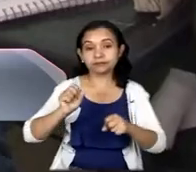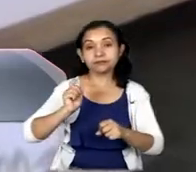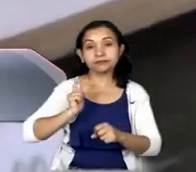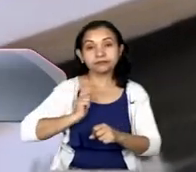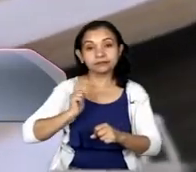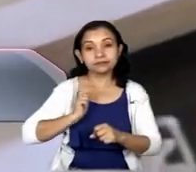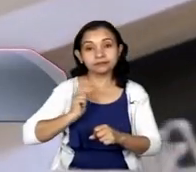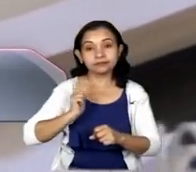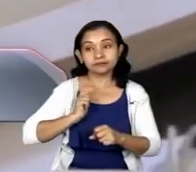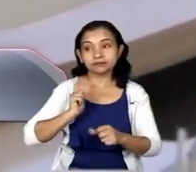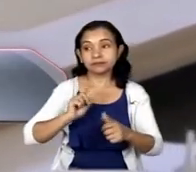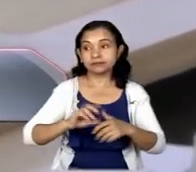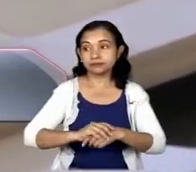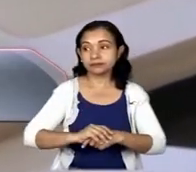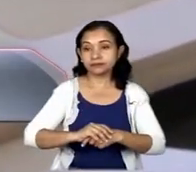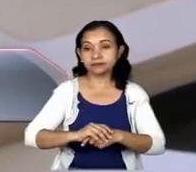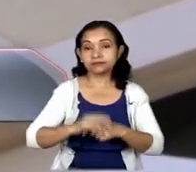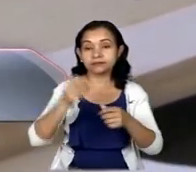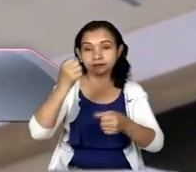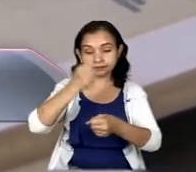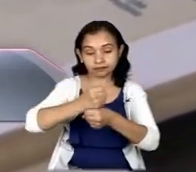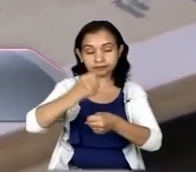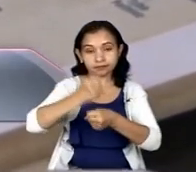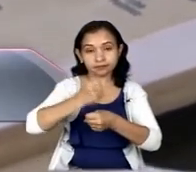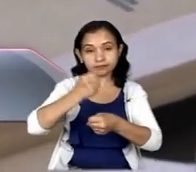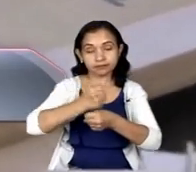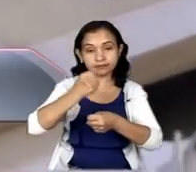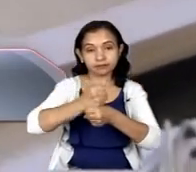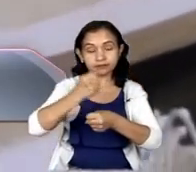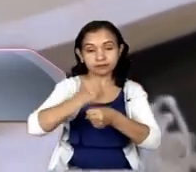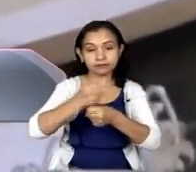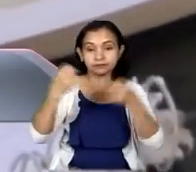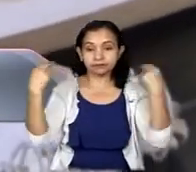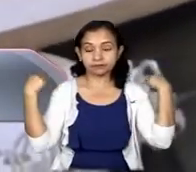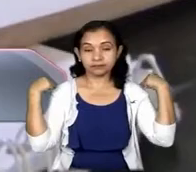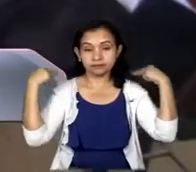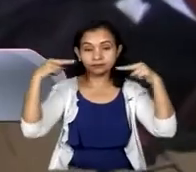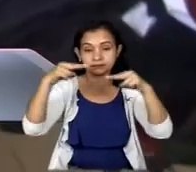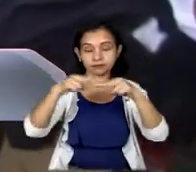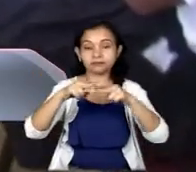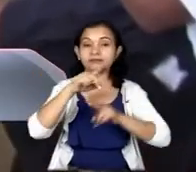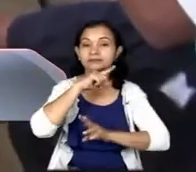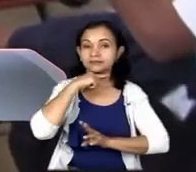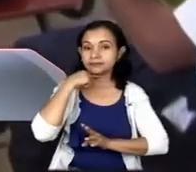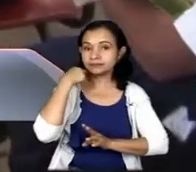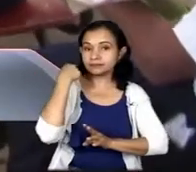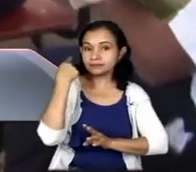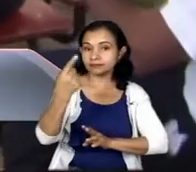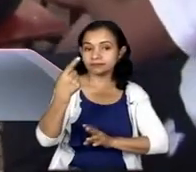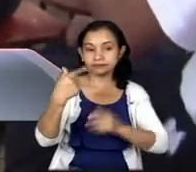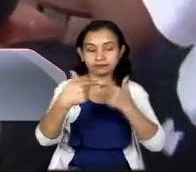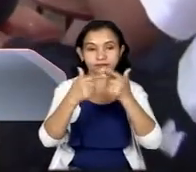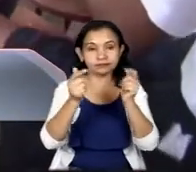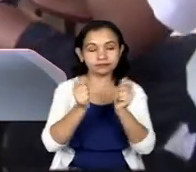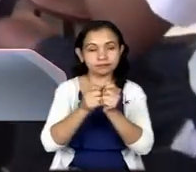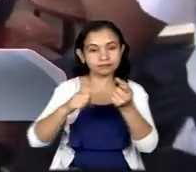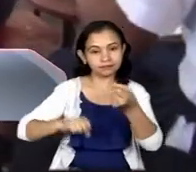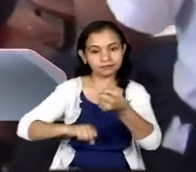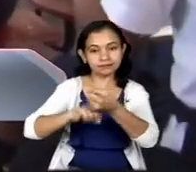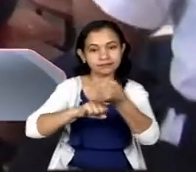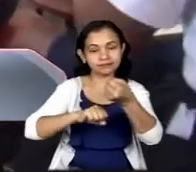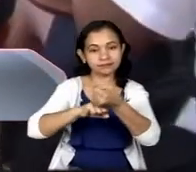precisamente ese trabajo de un docente verdadero. Pues entonces, este sindicato apoyó